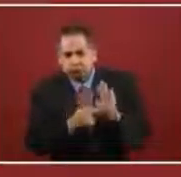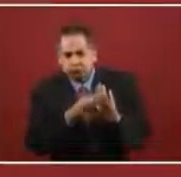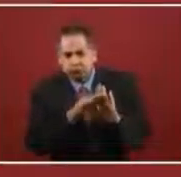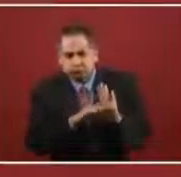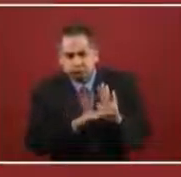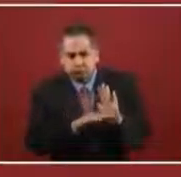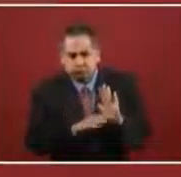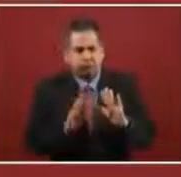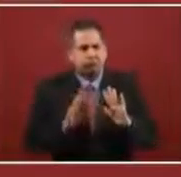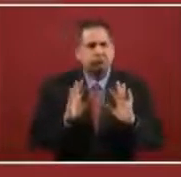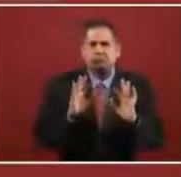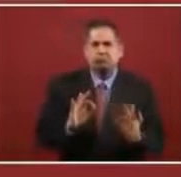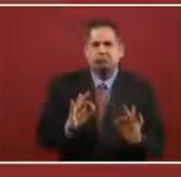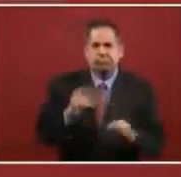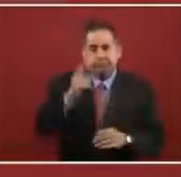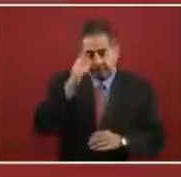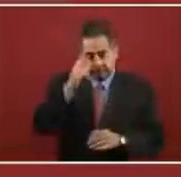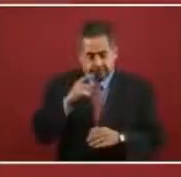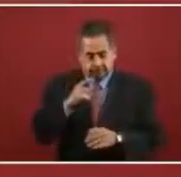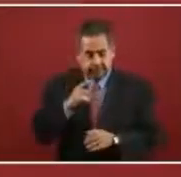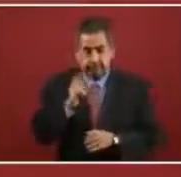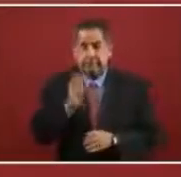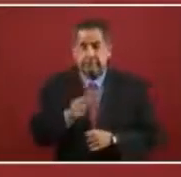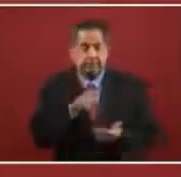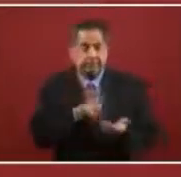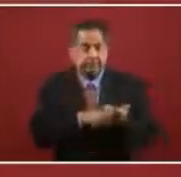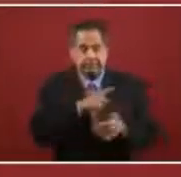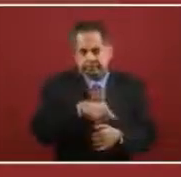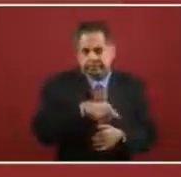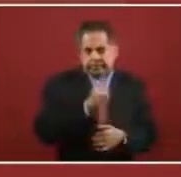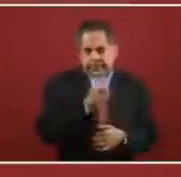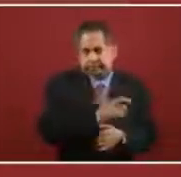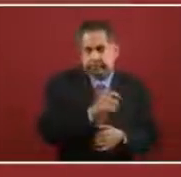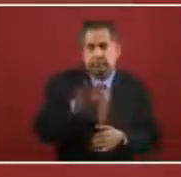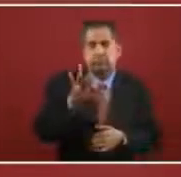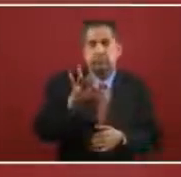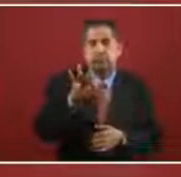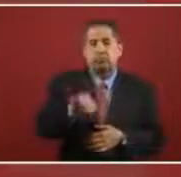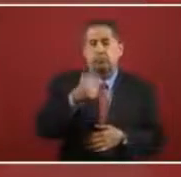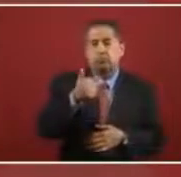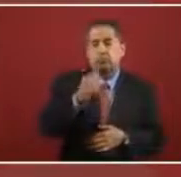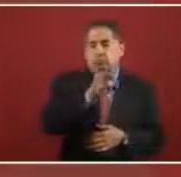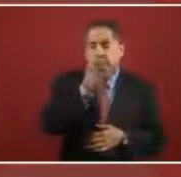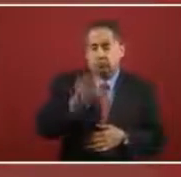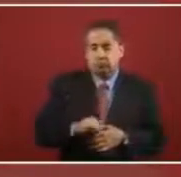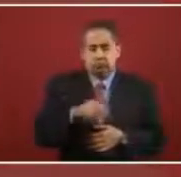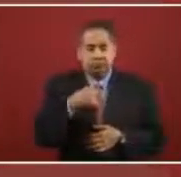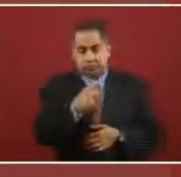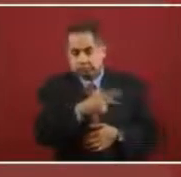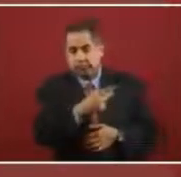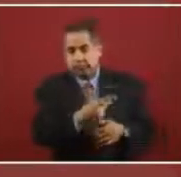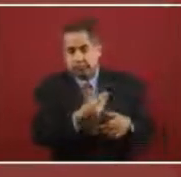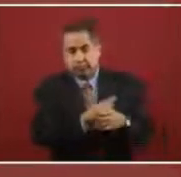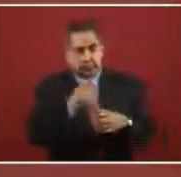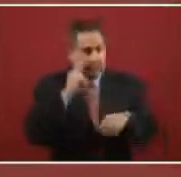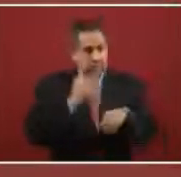que en el 46%, en este caso, que les corresponde,